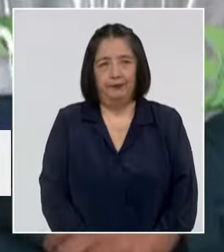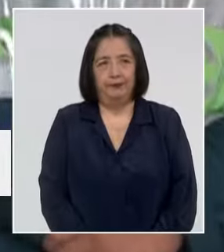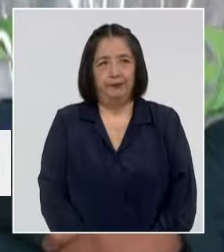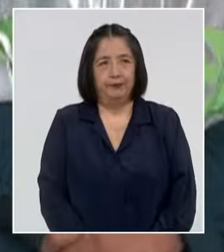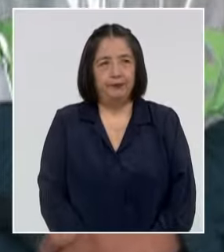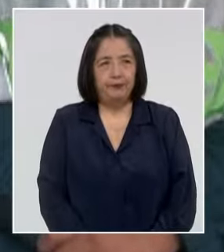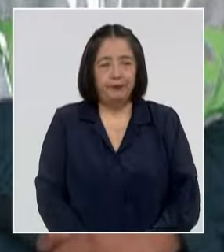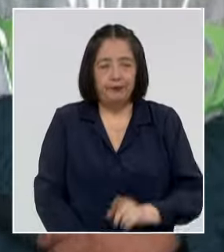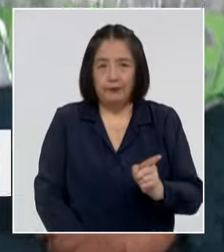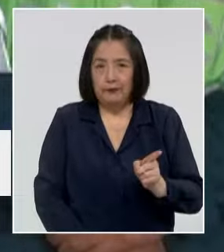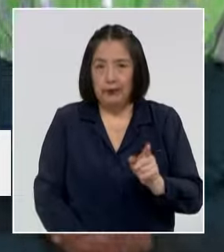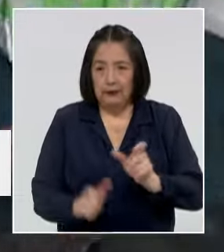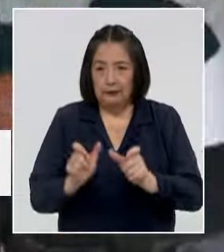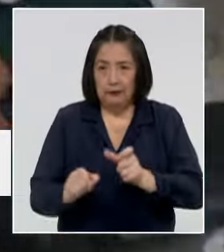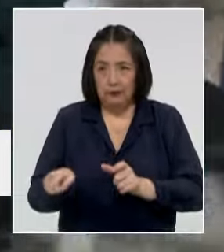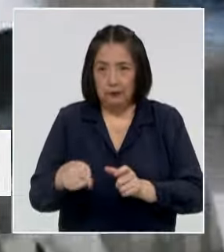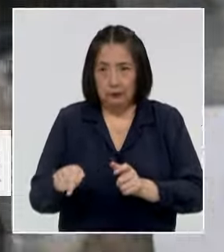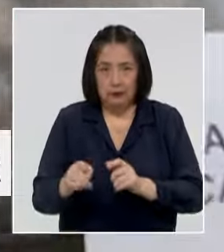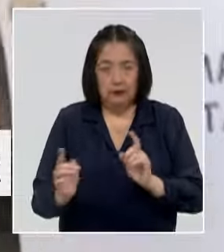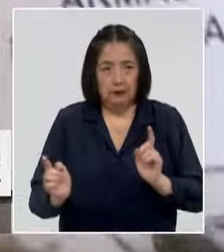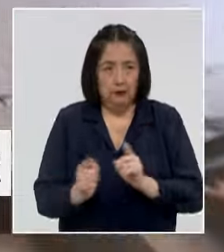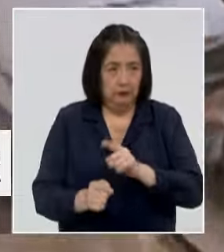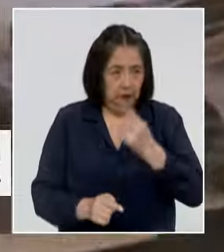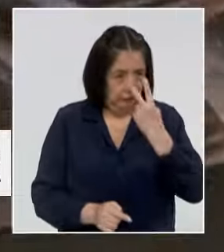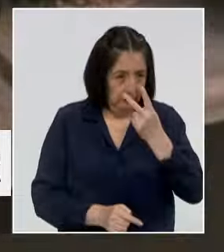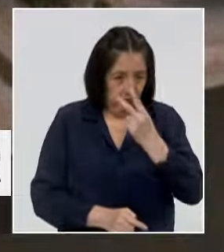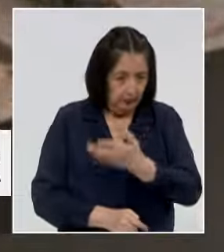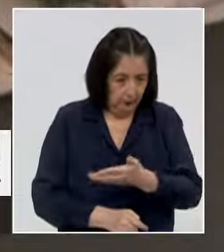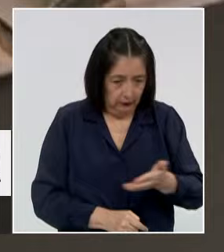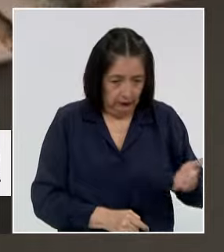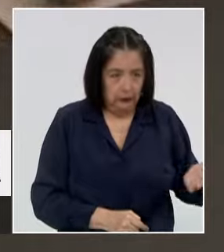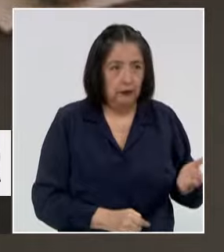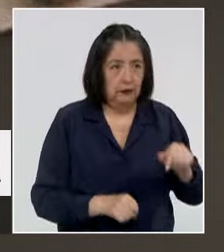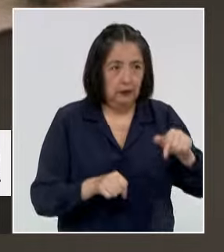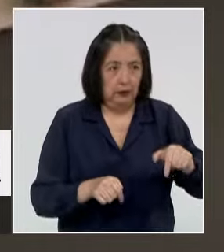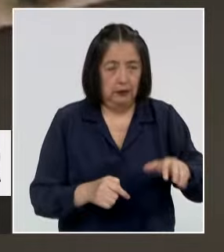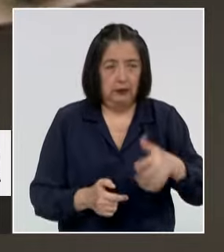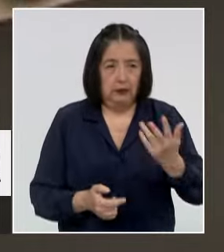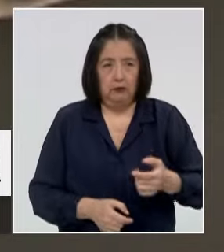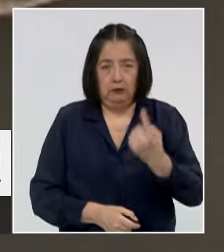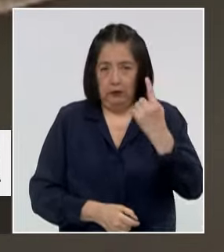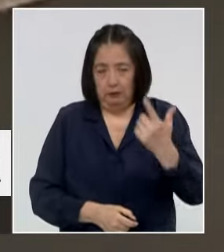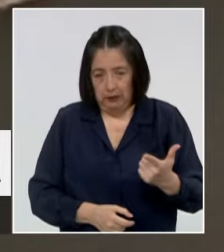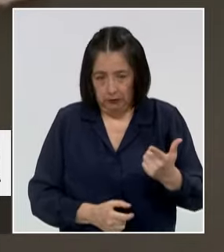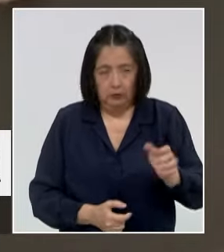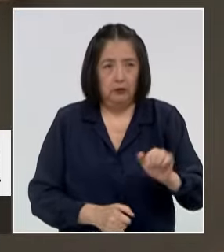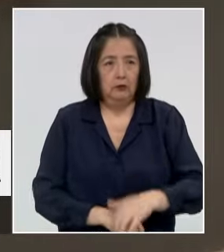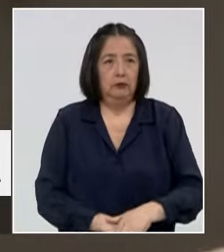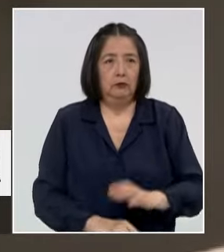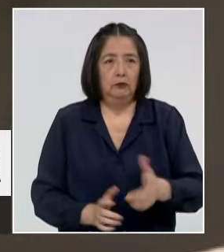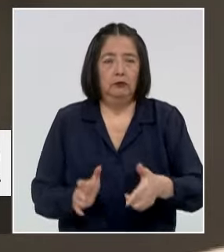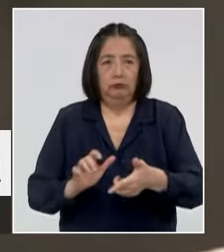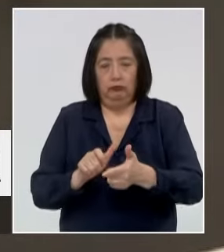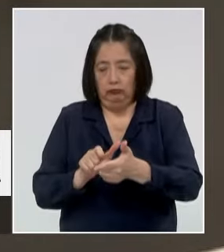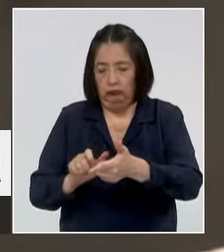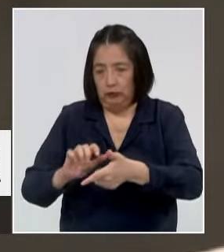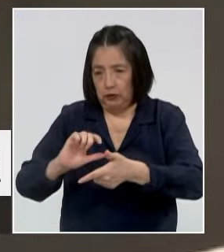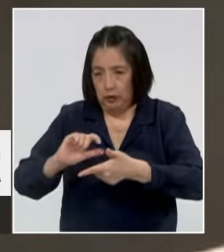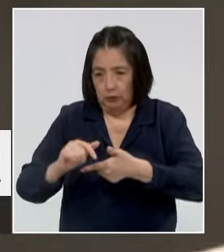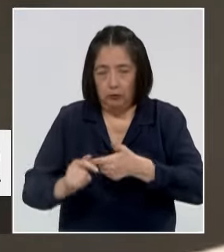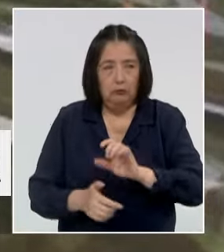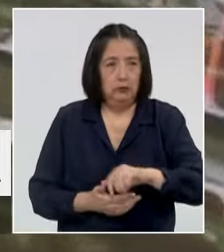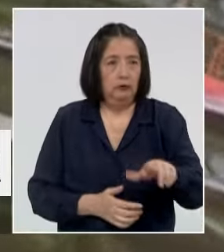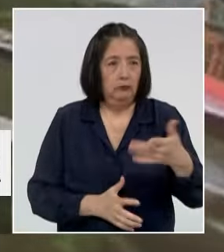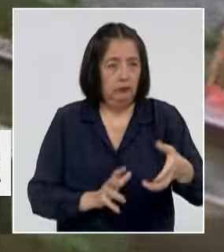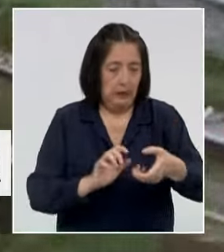Se les ha encontrado todo lo que encuentran ustedes en esta mesa: una pistola, un revólver, una